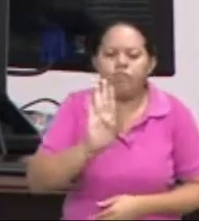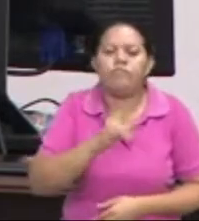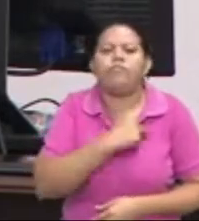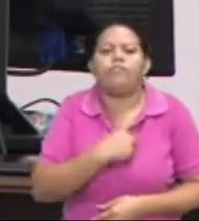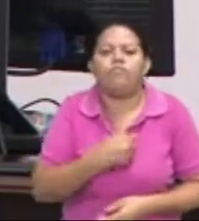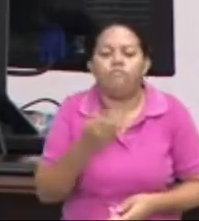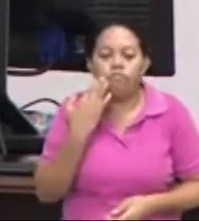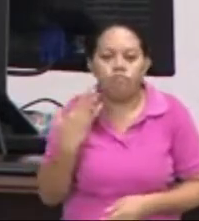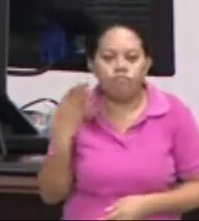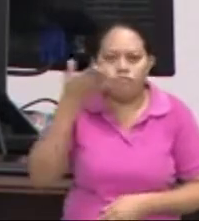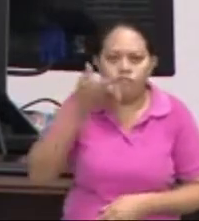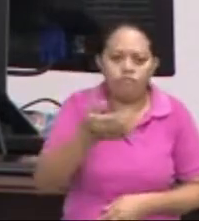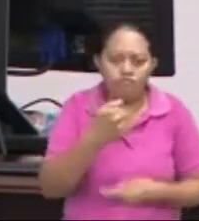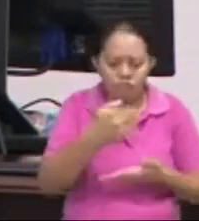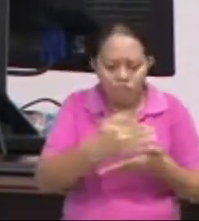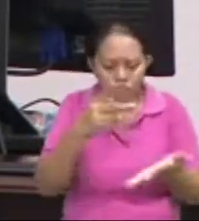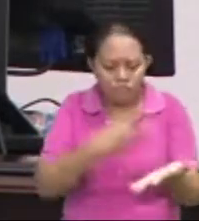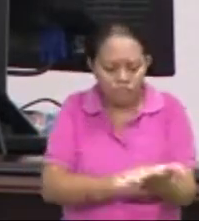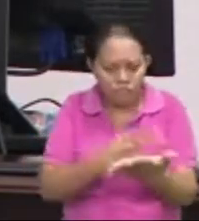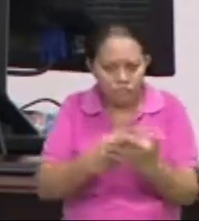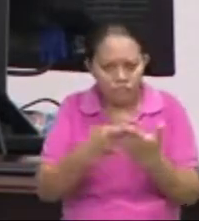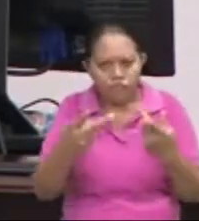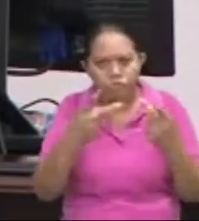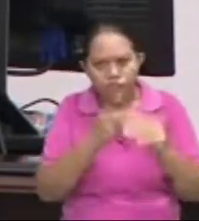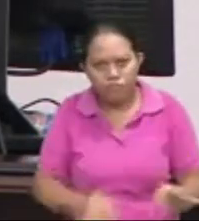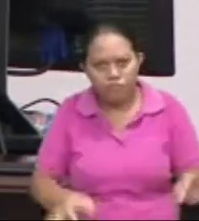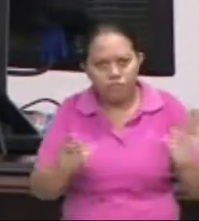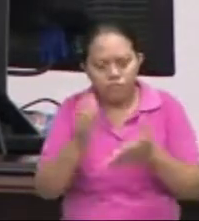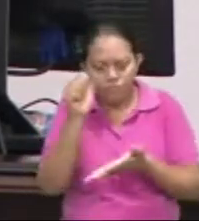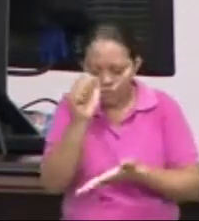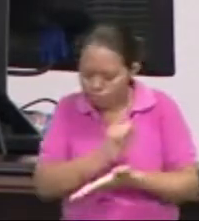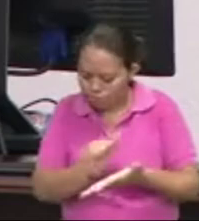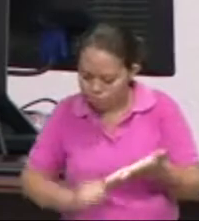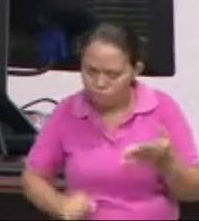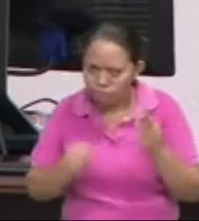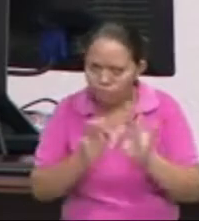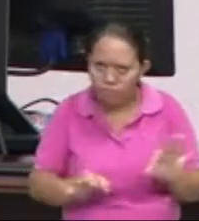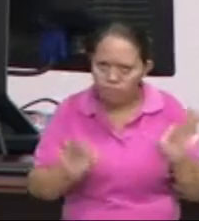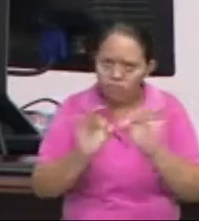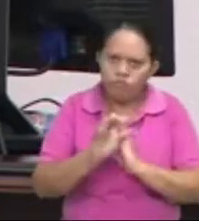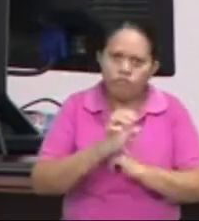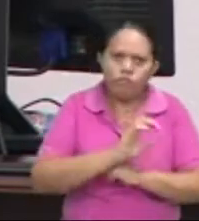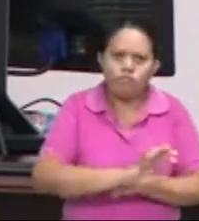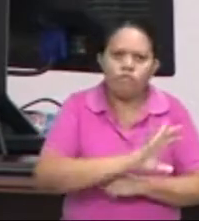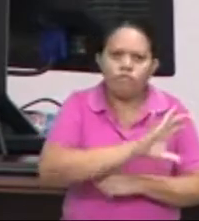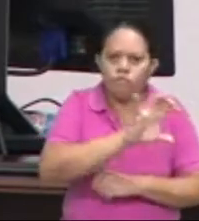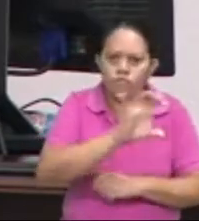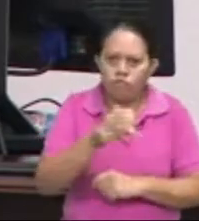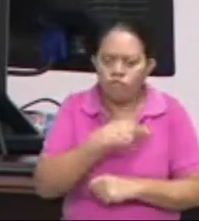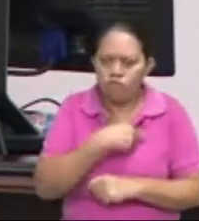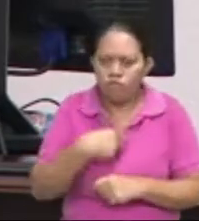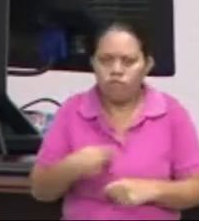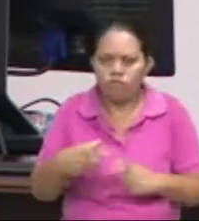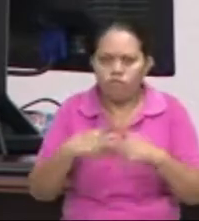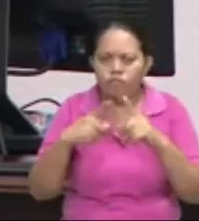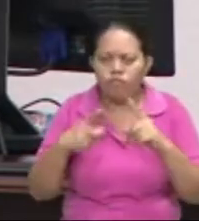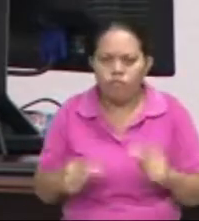Dirigir las acciones de planificación, suscripción por delegación del Presidente de la